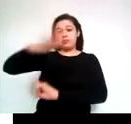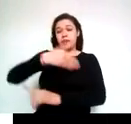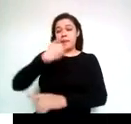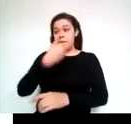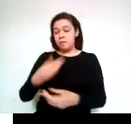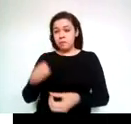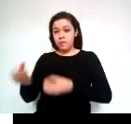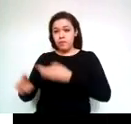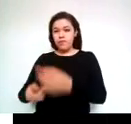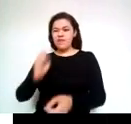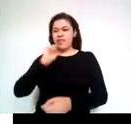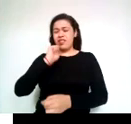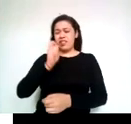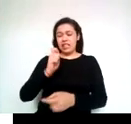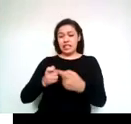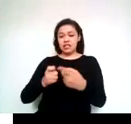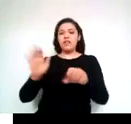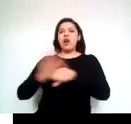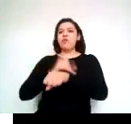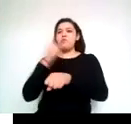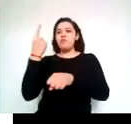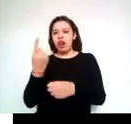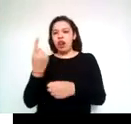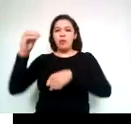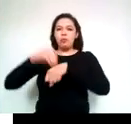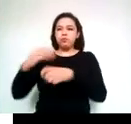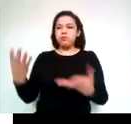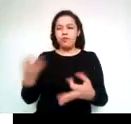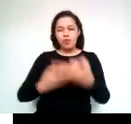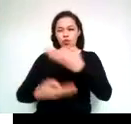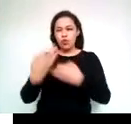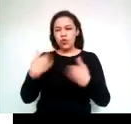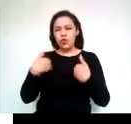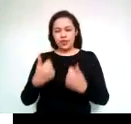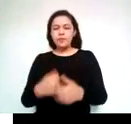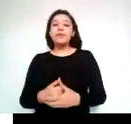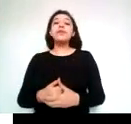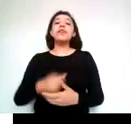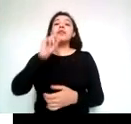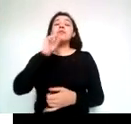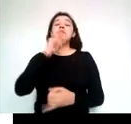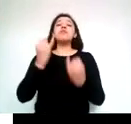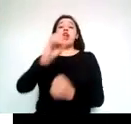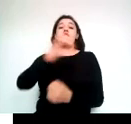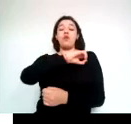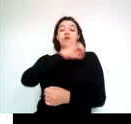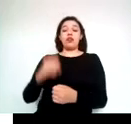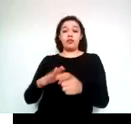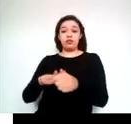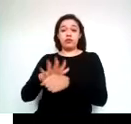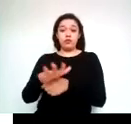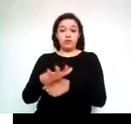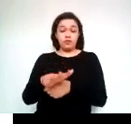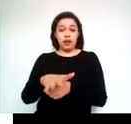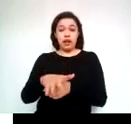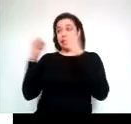a qué se refiere, por qué la normativa los menciona. También vamos a hablar de las obligaciones que tienen las